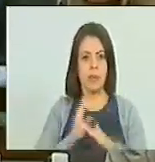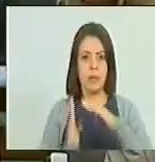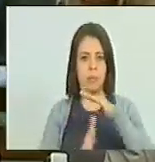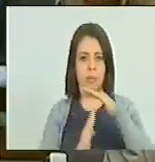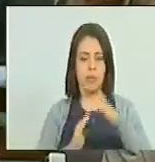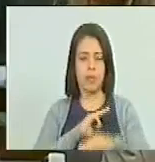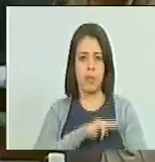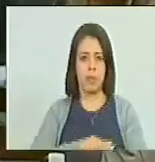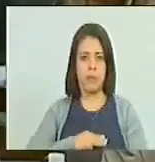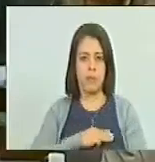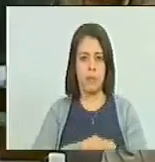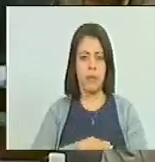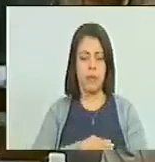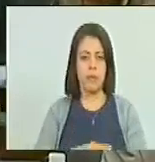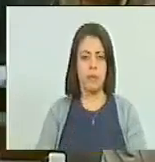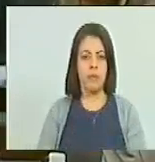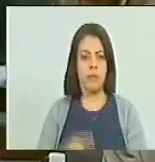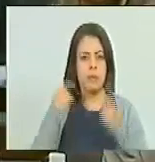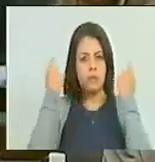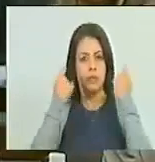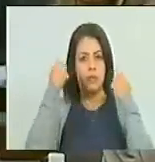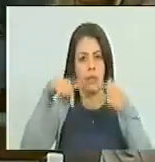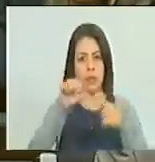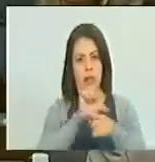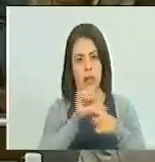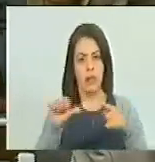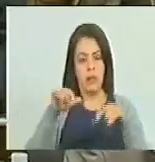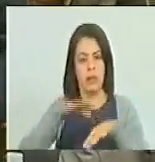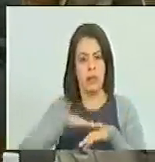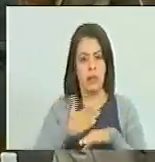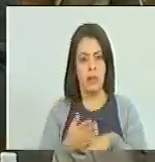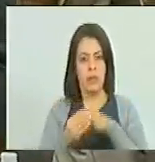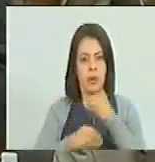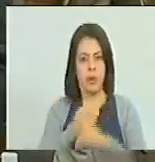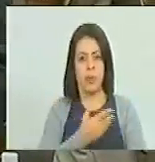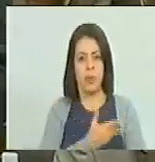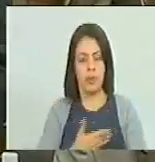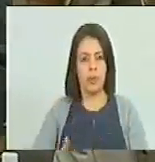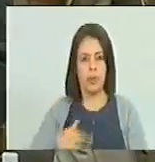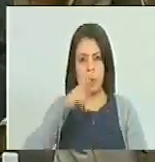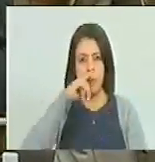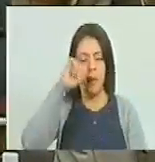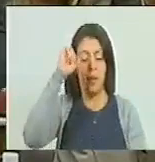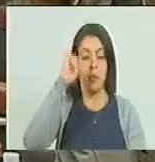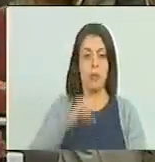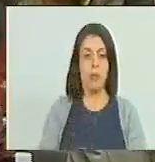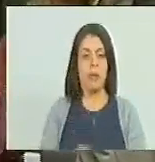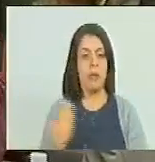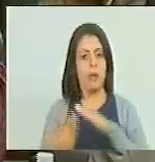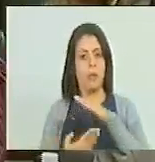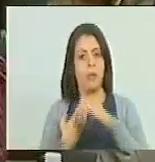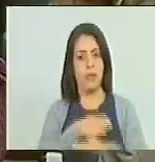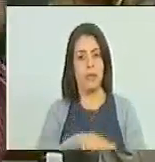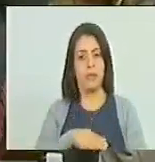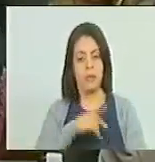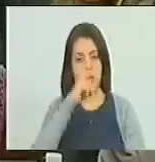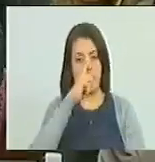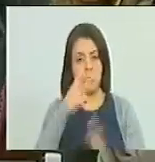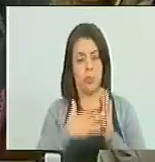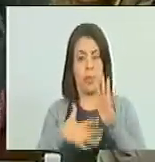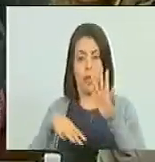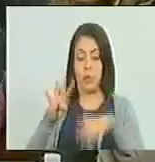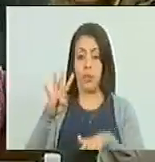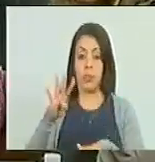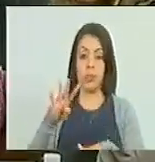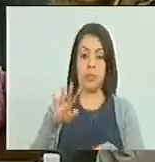de Misiones, que se celebra esta semana, obra y genio del presidente Nicolás Maduro. Las bases de Misiones nacen en el año